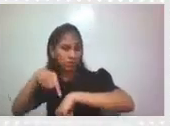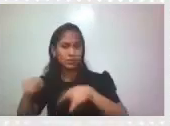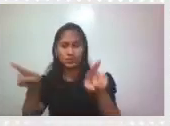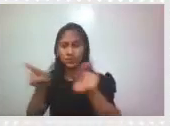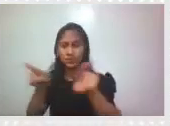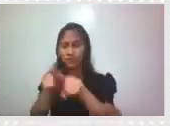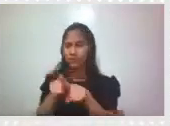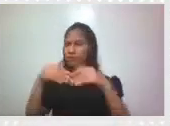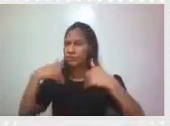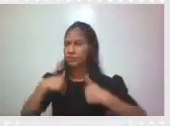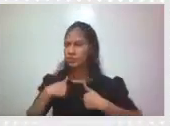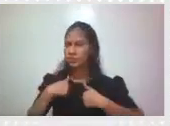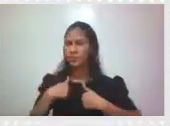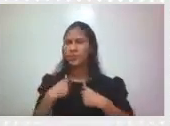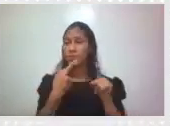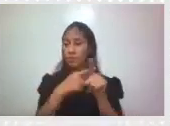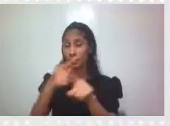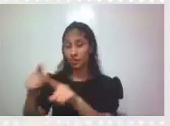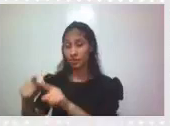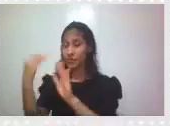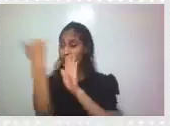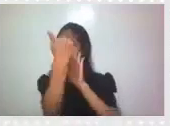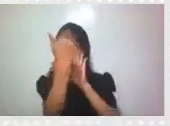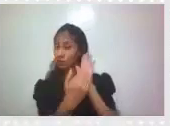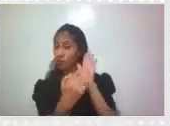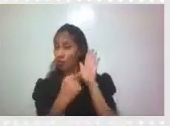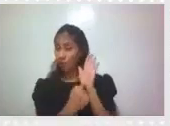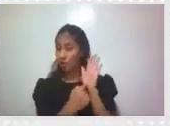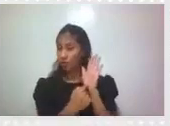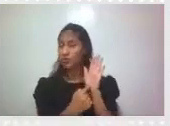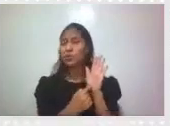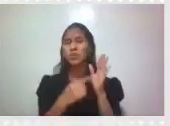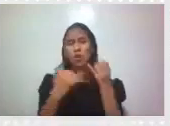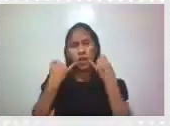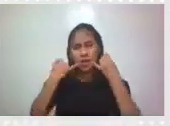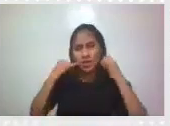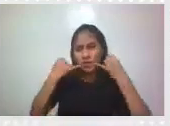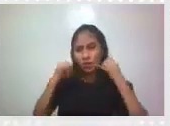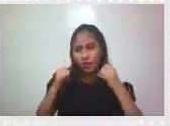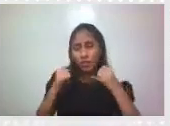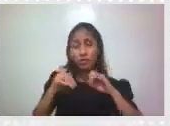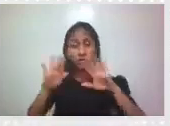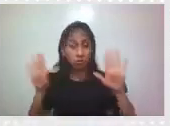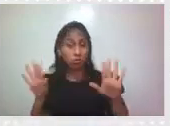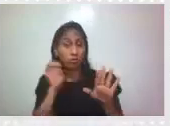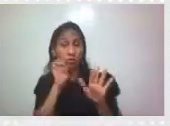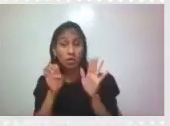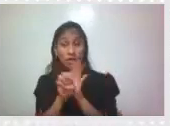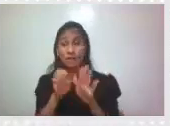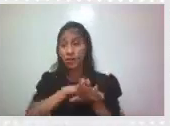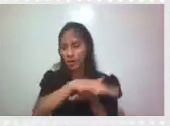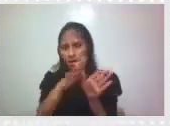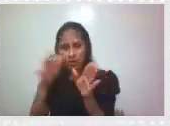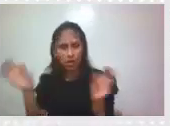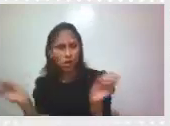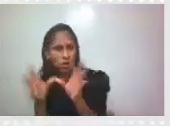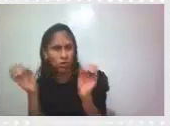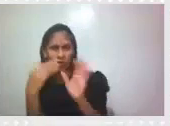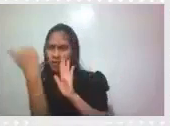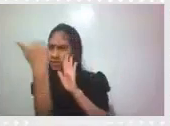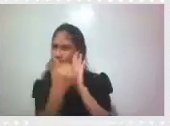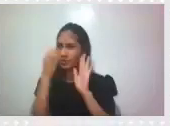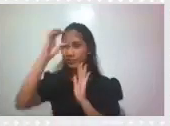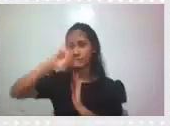tenemos formatos de carácter informativo, como pueden ser las jornadas informativas, las